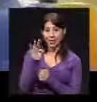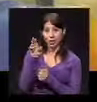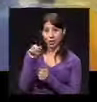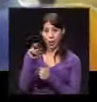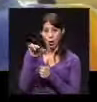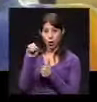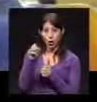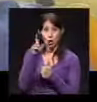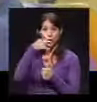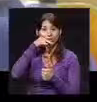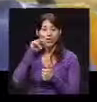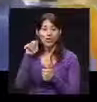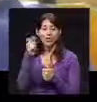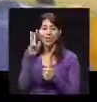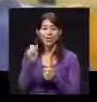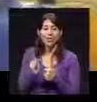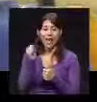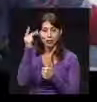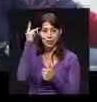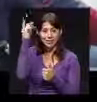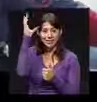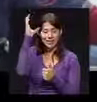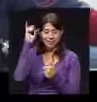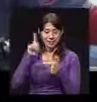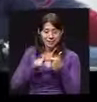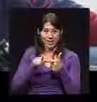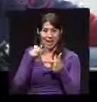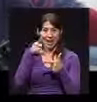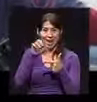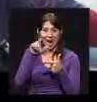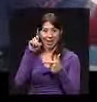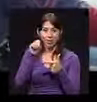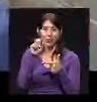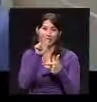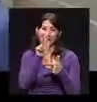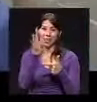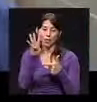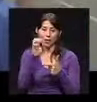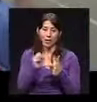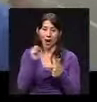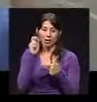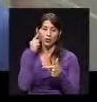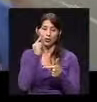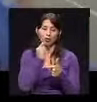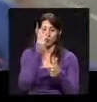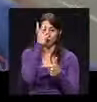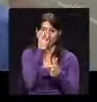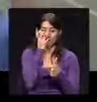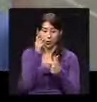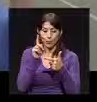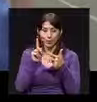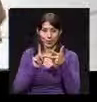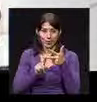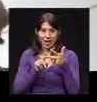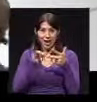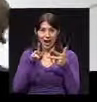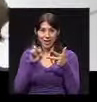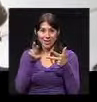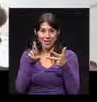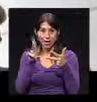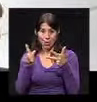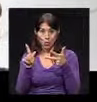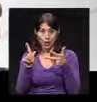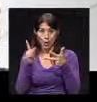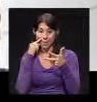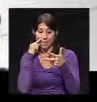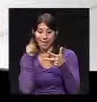Antonio es un niño de 13 años con parálisis cerebral. Gerardo tiene 34 años y es sordo y ciego. Acompañados por